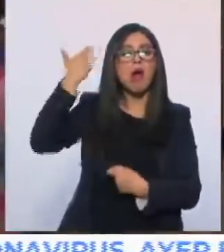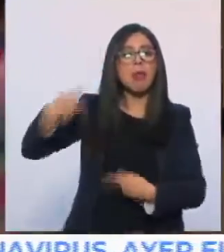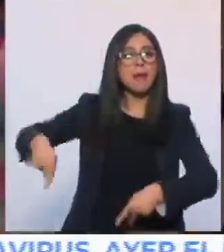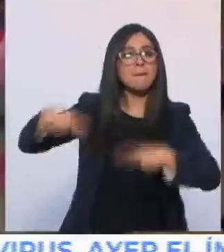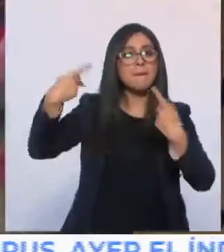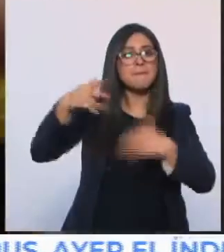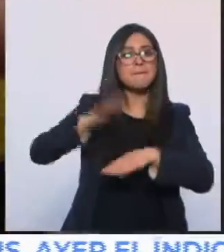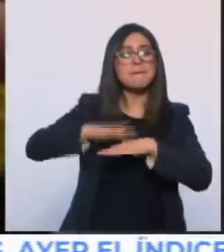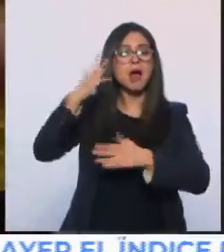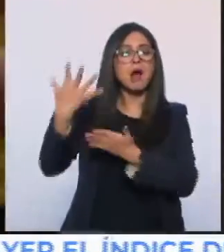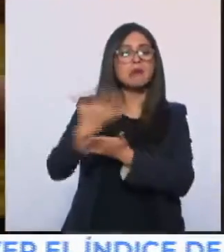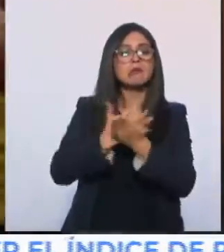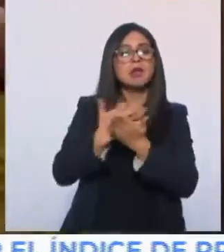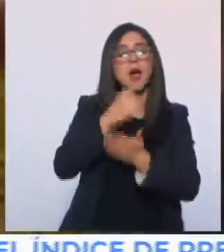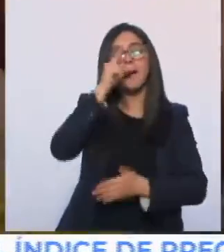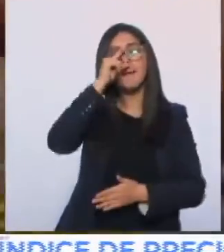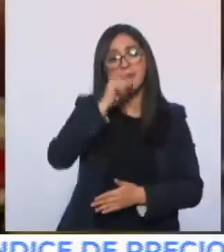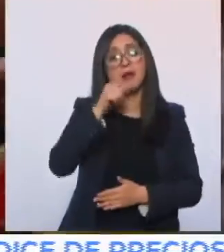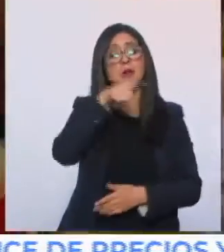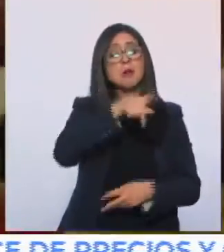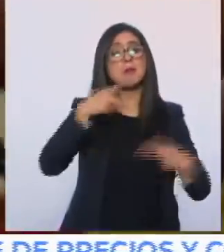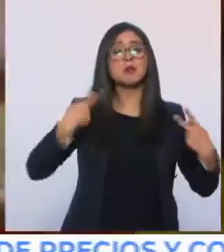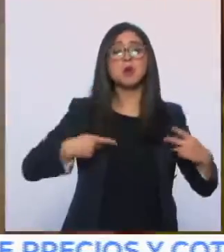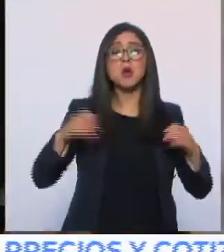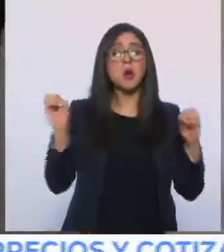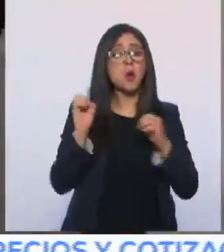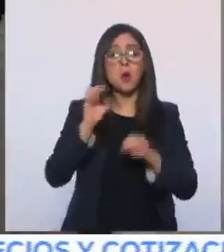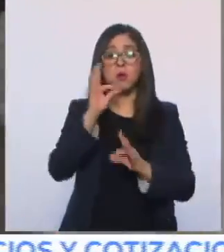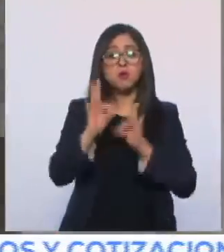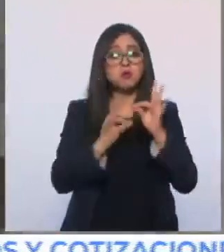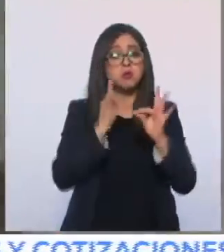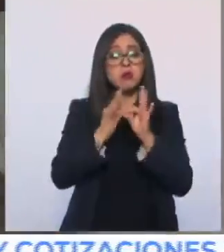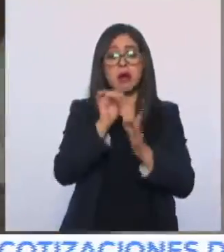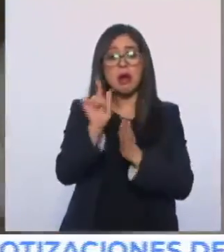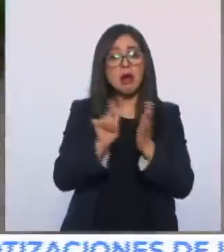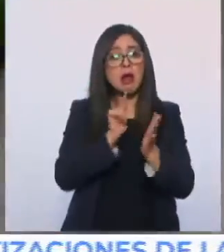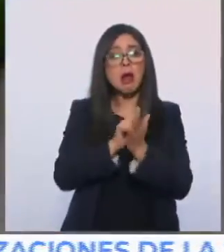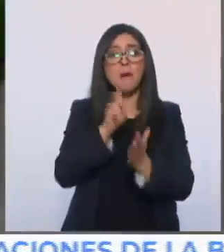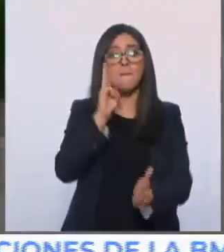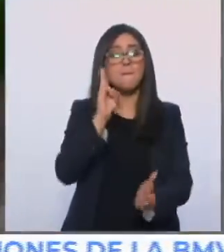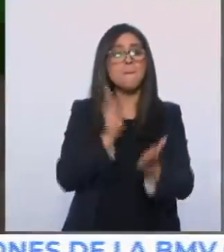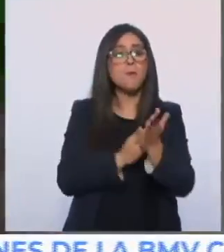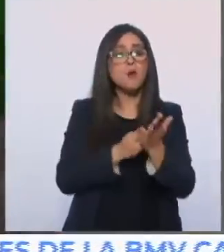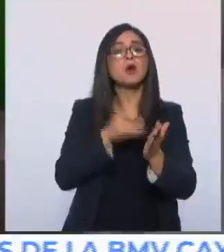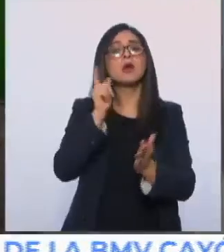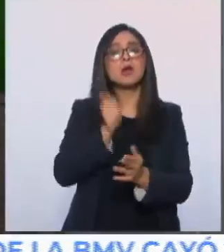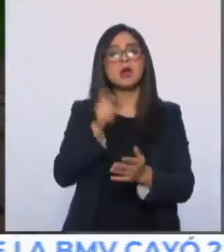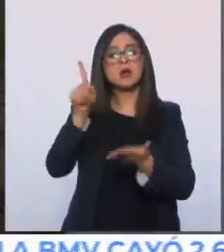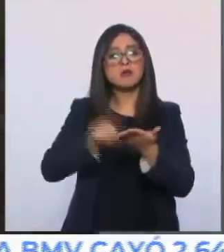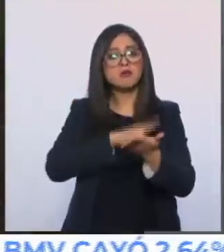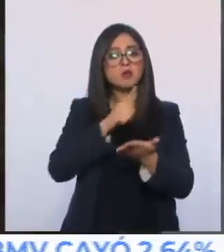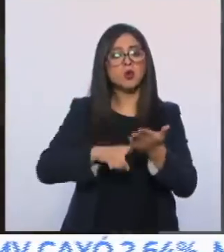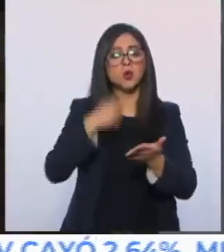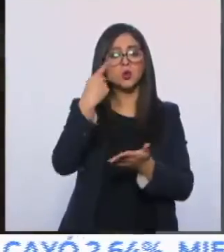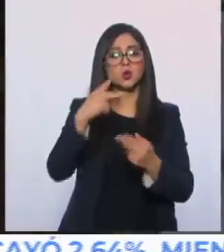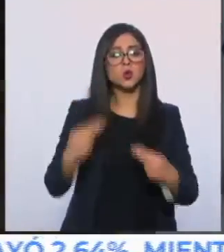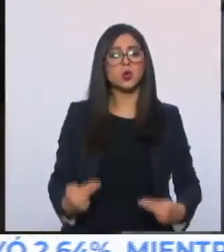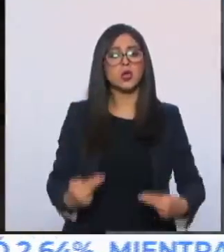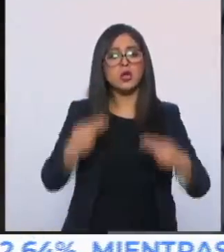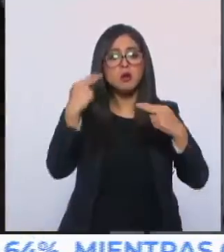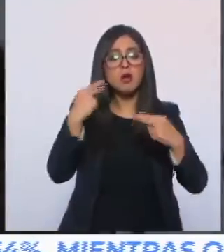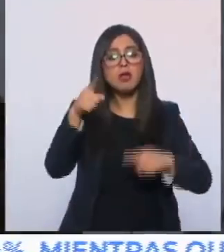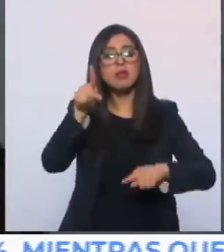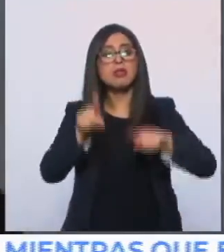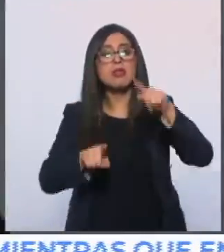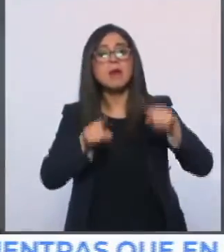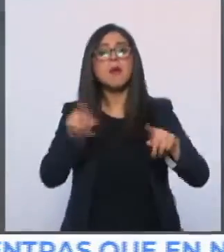venta. Quienes no cumplan con la ley tendrán de sanciones económicas hasta la clausura del negocio, dependiendo del dolo